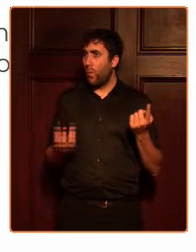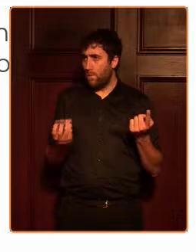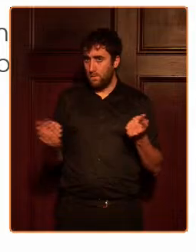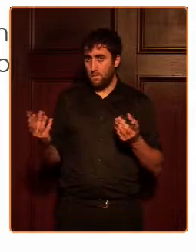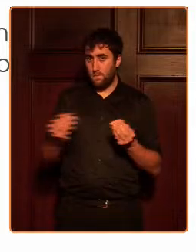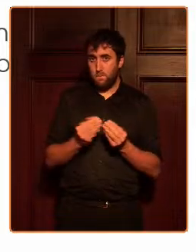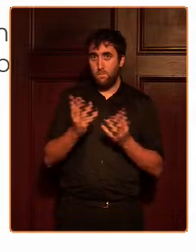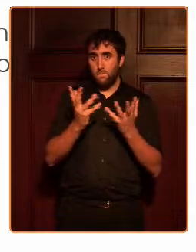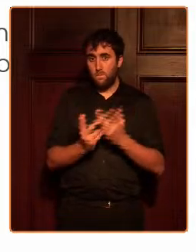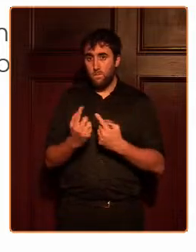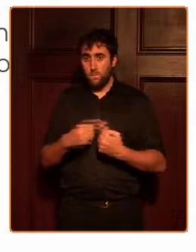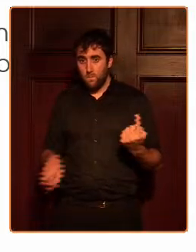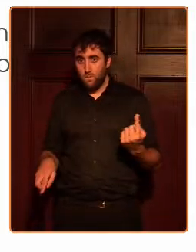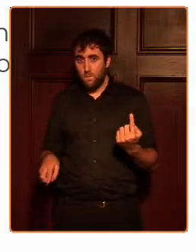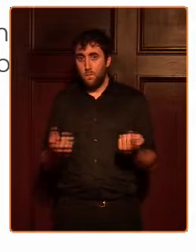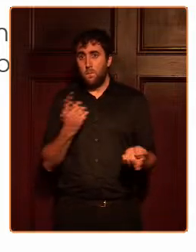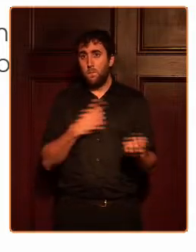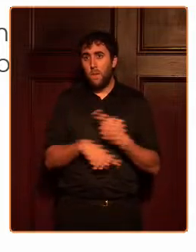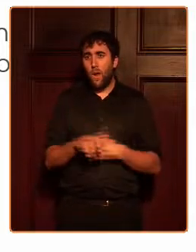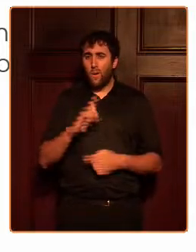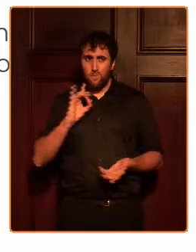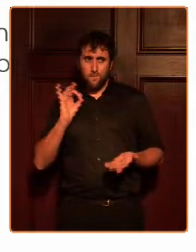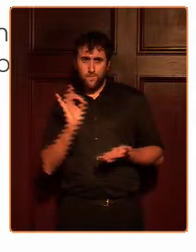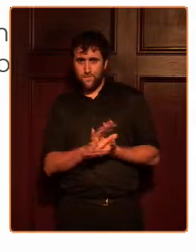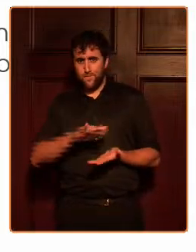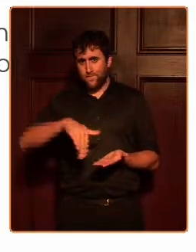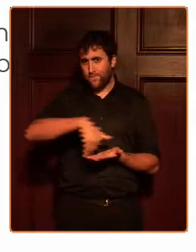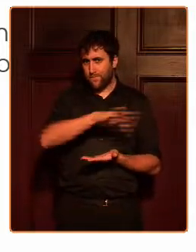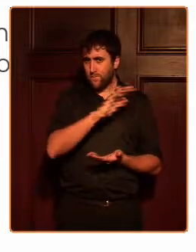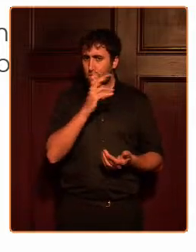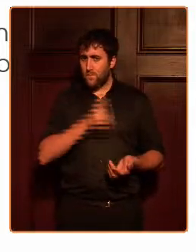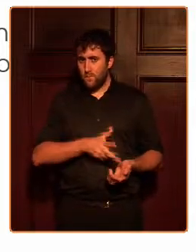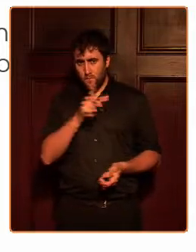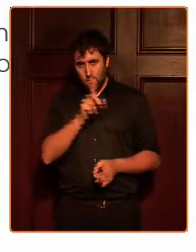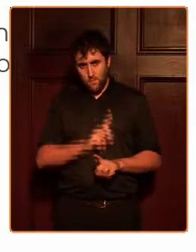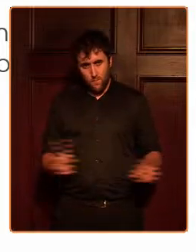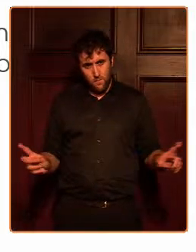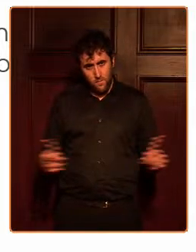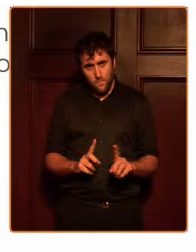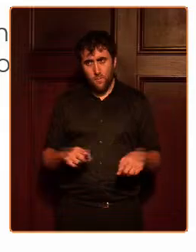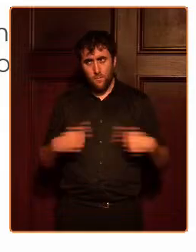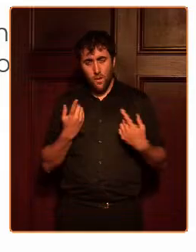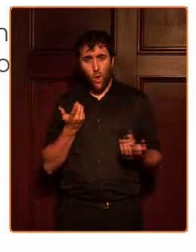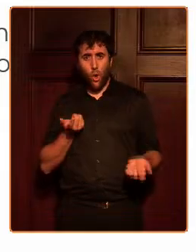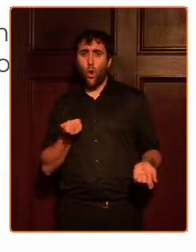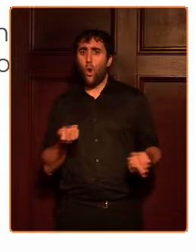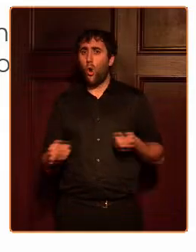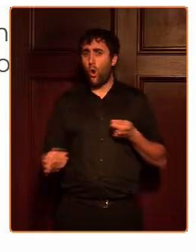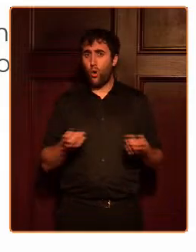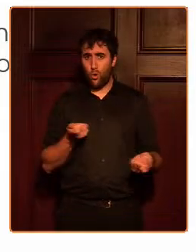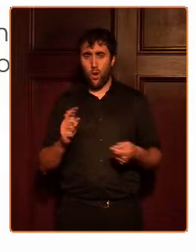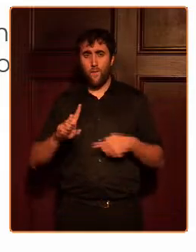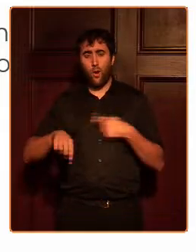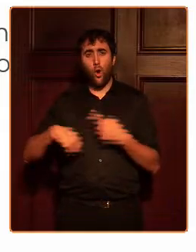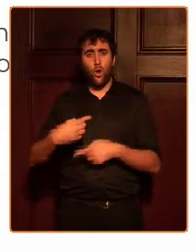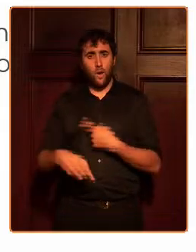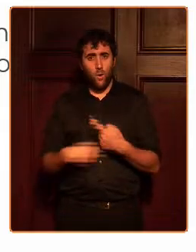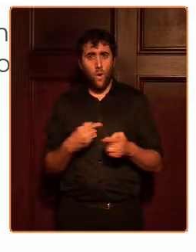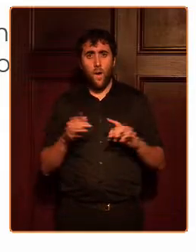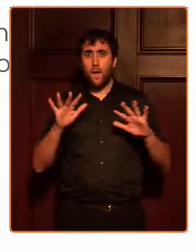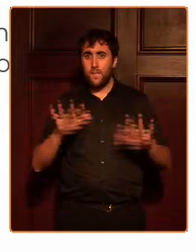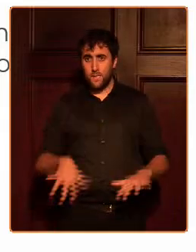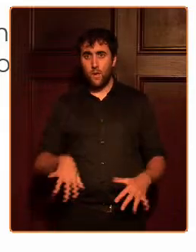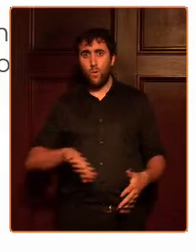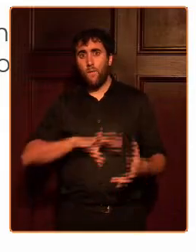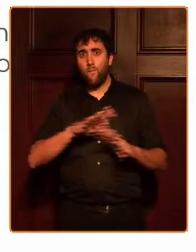tareas, pero no se va a reemplazar al humano, es importante mantener control, vamos a seguir una curva de